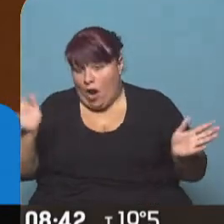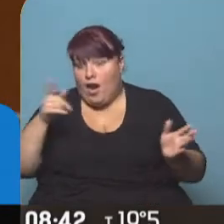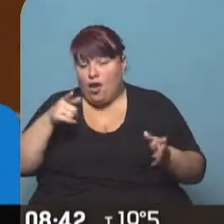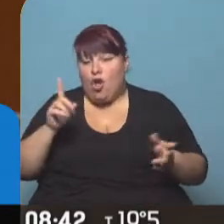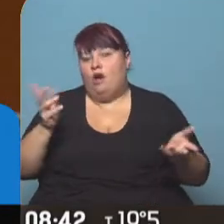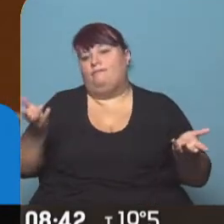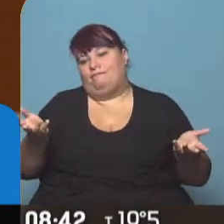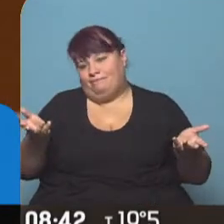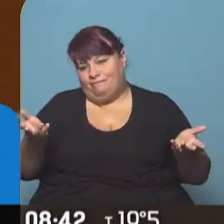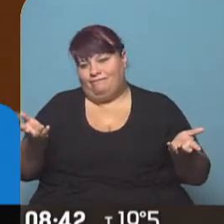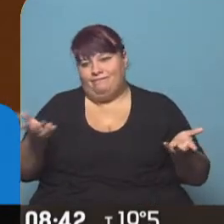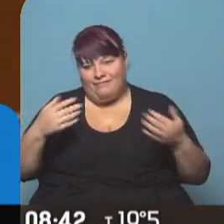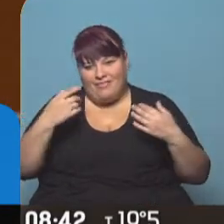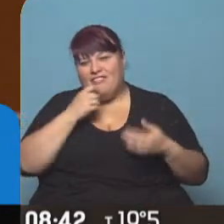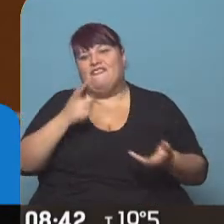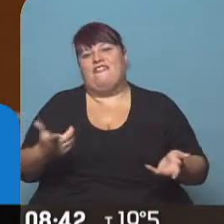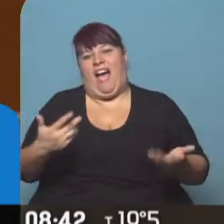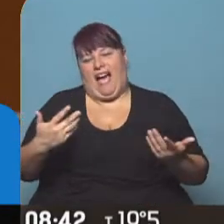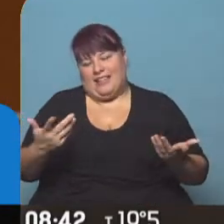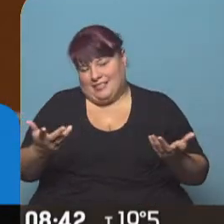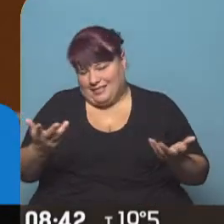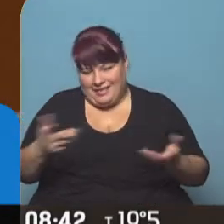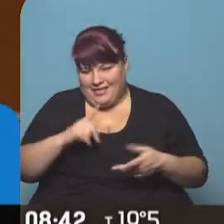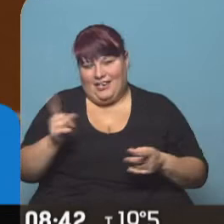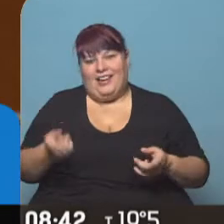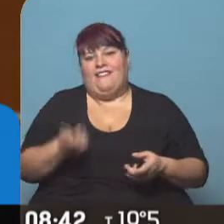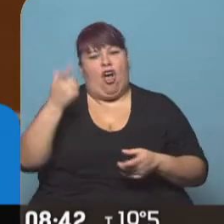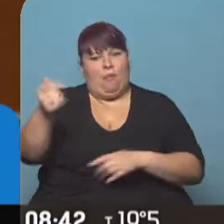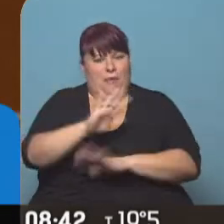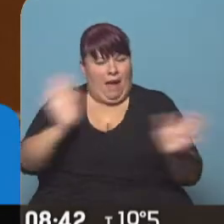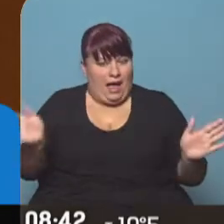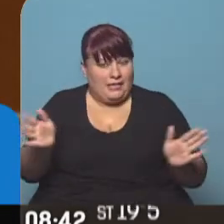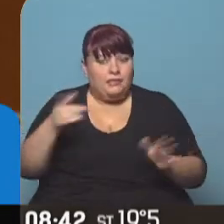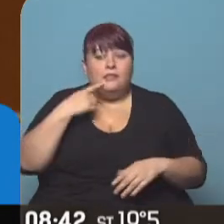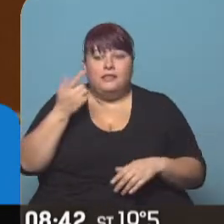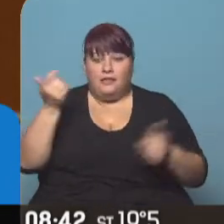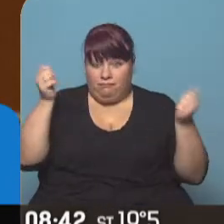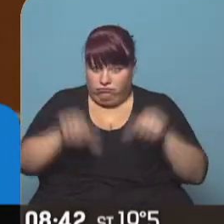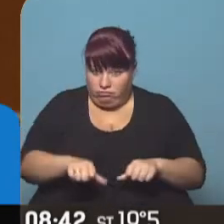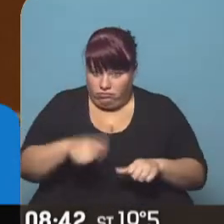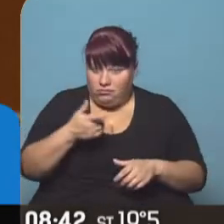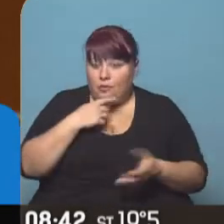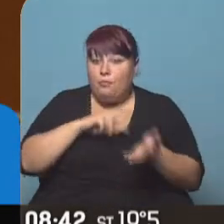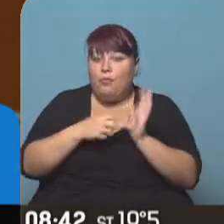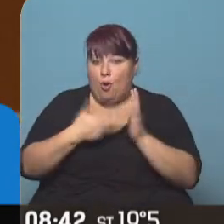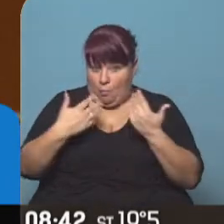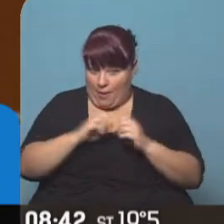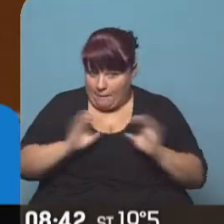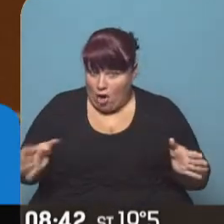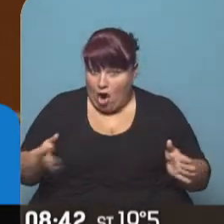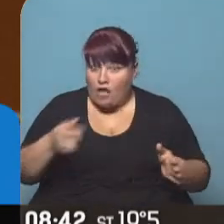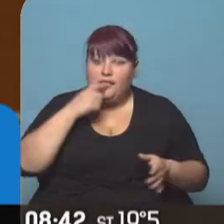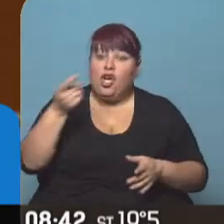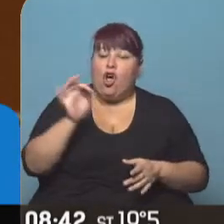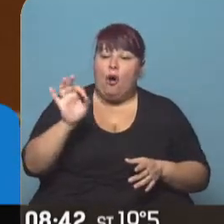tan tan sencillamente y rudimentariamente no que no le compre más según de el país en la crisis podría llegar a ser peor